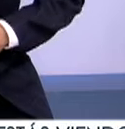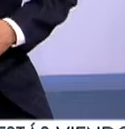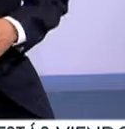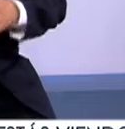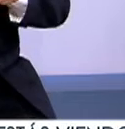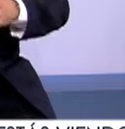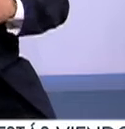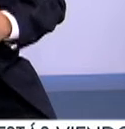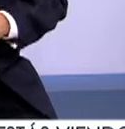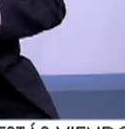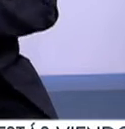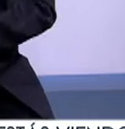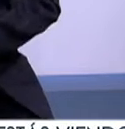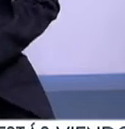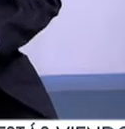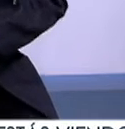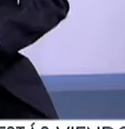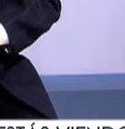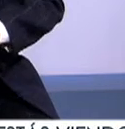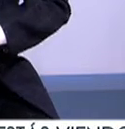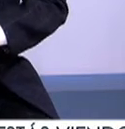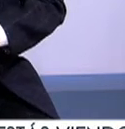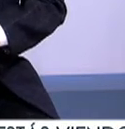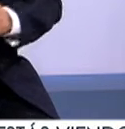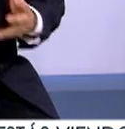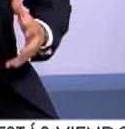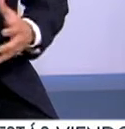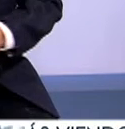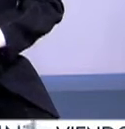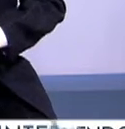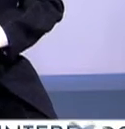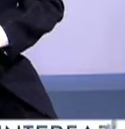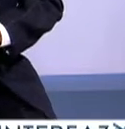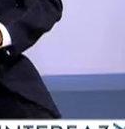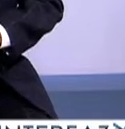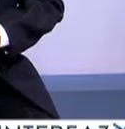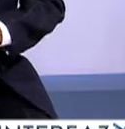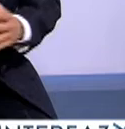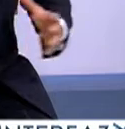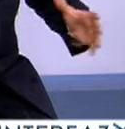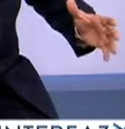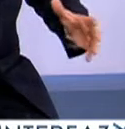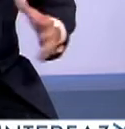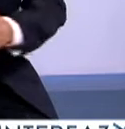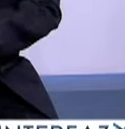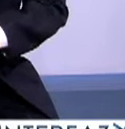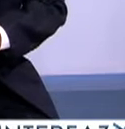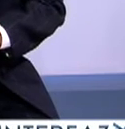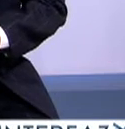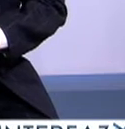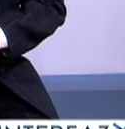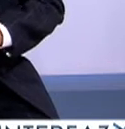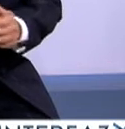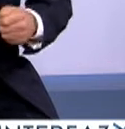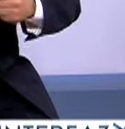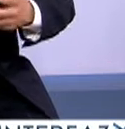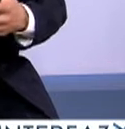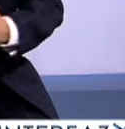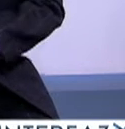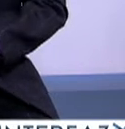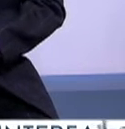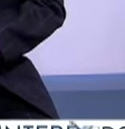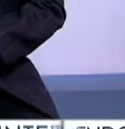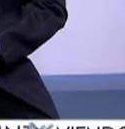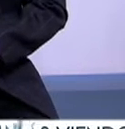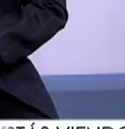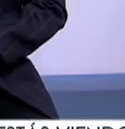tema relacionado a la donación de órganos. ¿Qué significa la donación de órganos? Bueno, pues prácticamente cuando una persona se somete